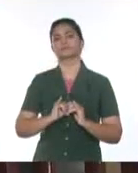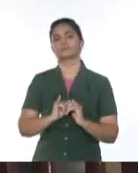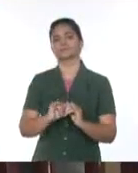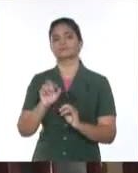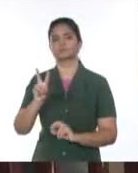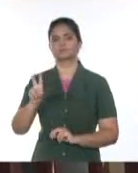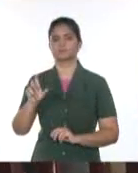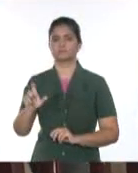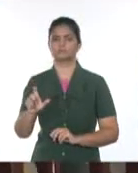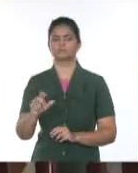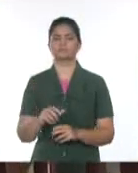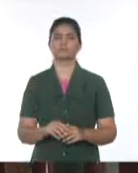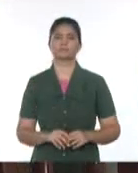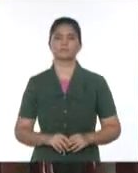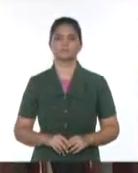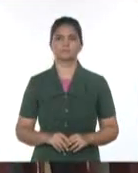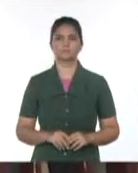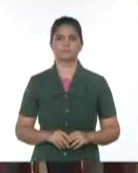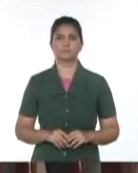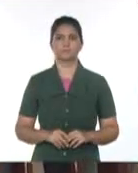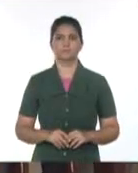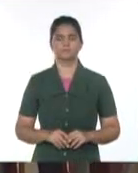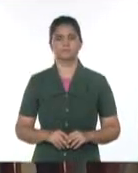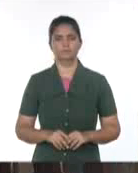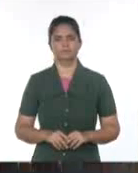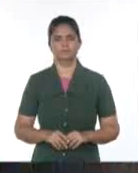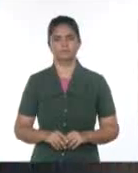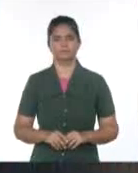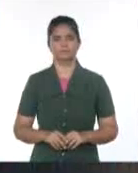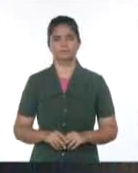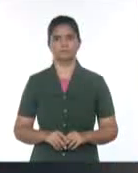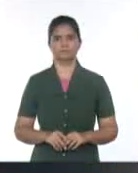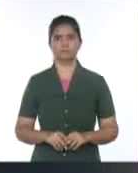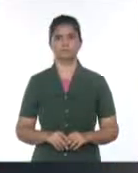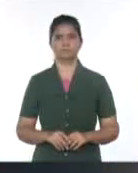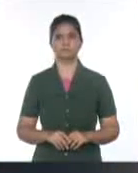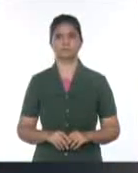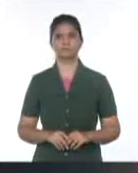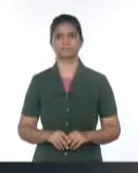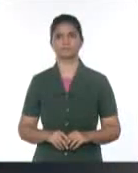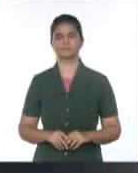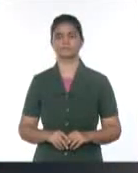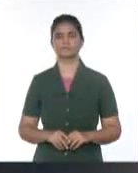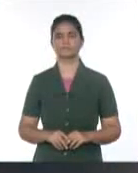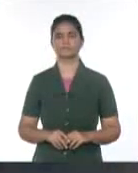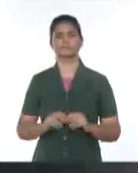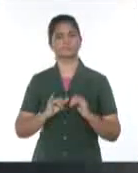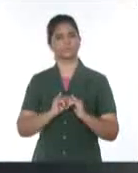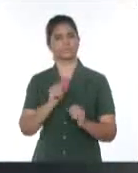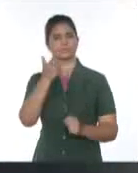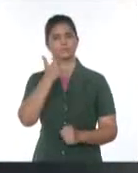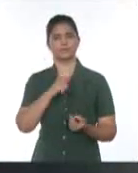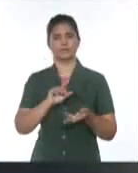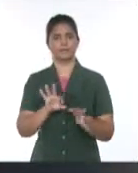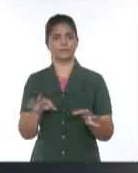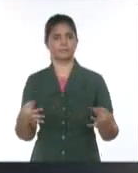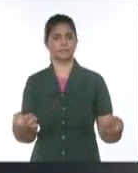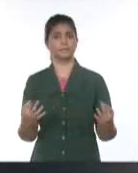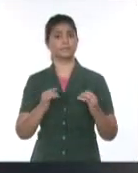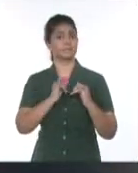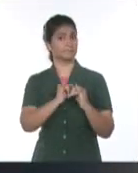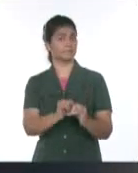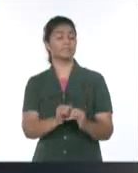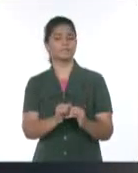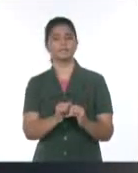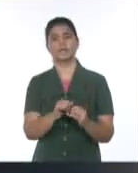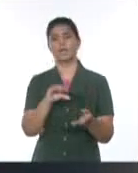Hilda Cárdenas Conlledo, Canal Cubano de Noticias. Y en Artemisa se presentó la publicación La Revistica en el contexto